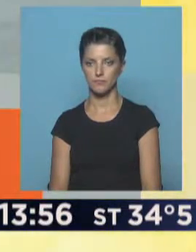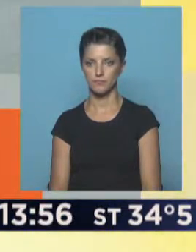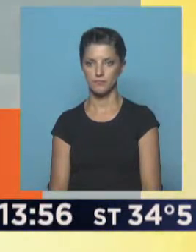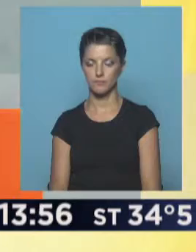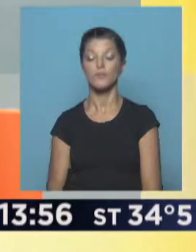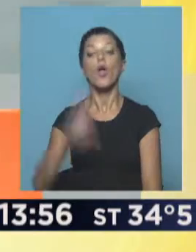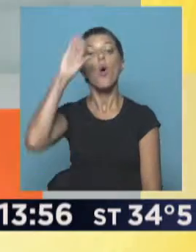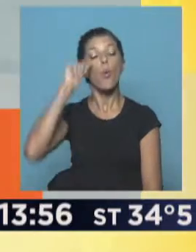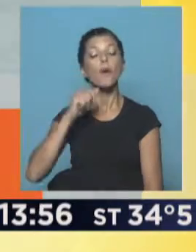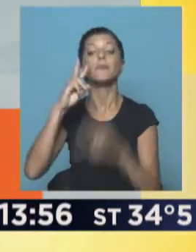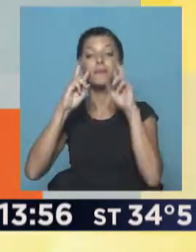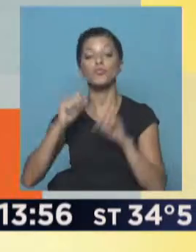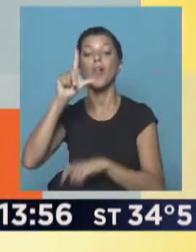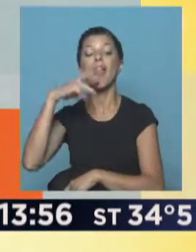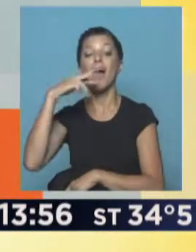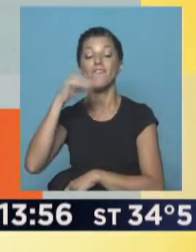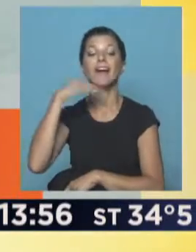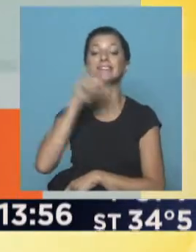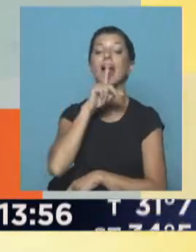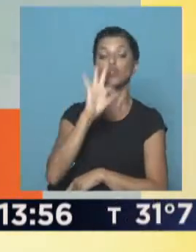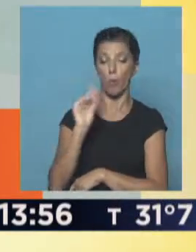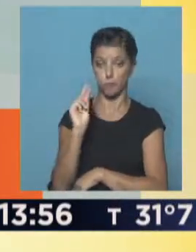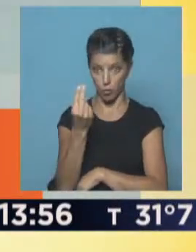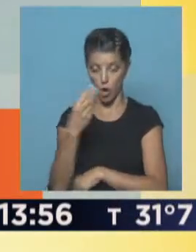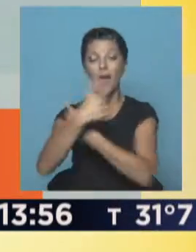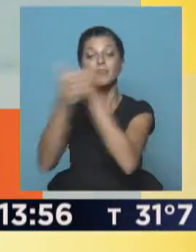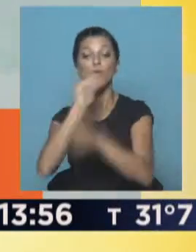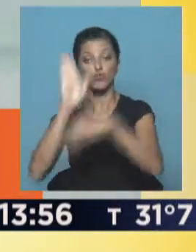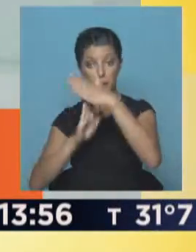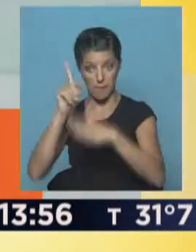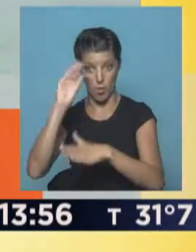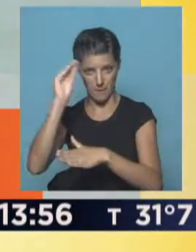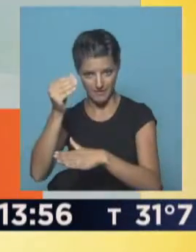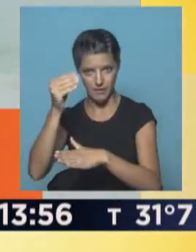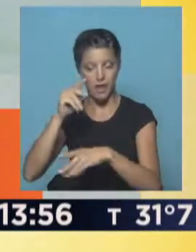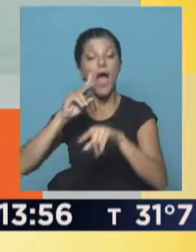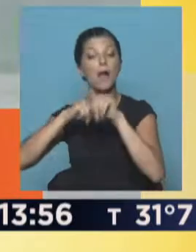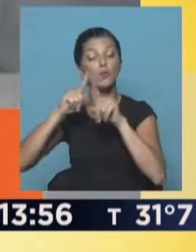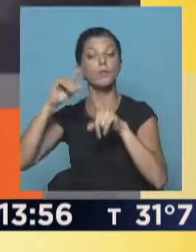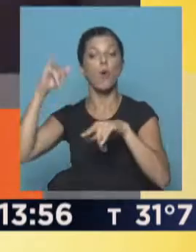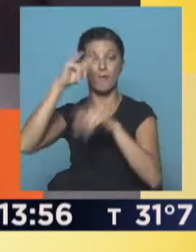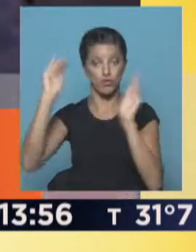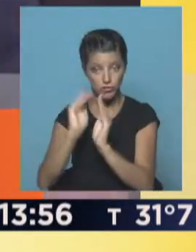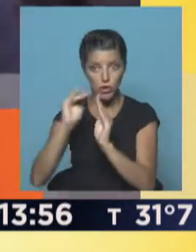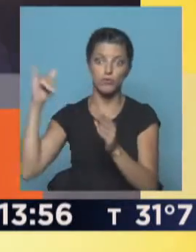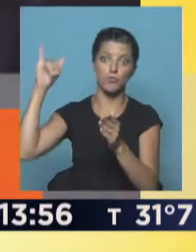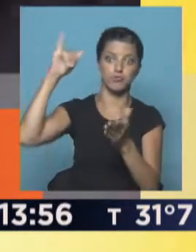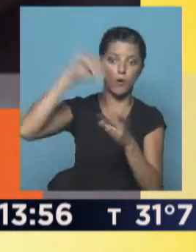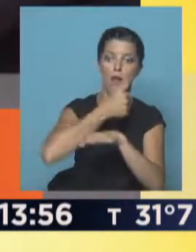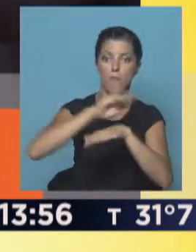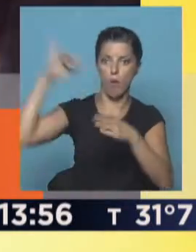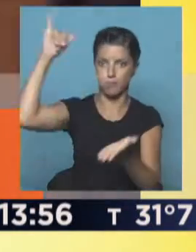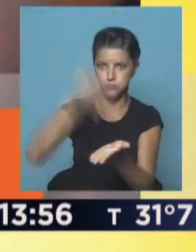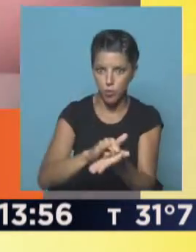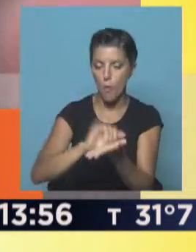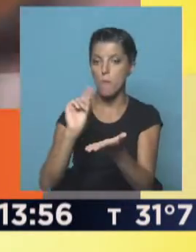Murió el juez del Lavallato, Teori Zavascki, del Tribunal Supremo de Brasil. Murió cuando la avioneta en la que viajaba cayó al mar cerca de Río de Janeiro. El